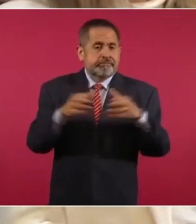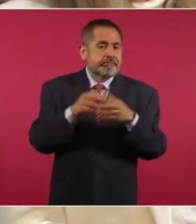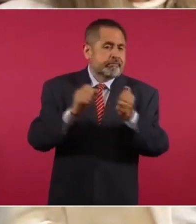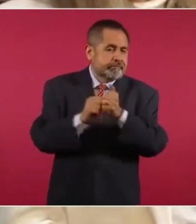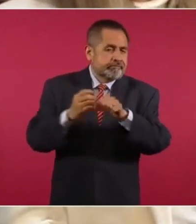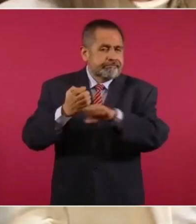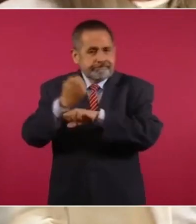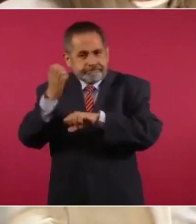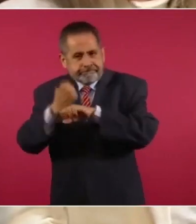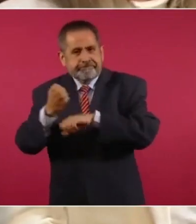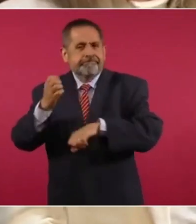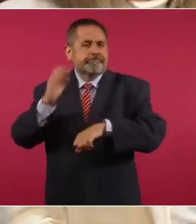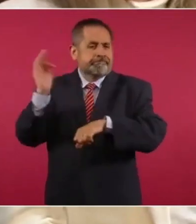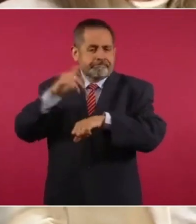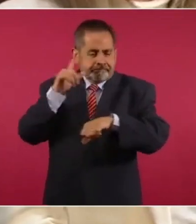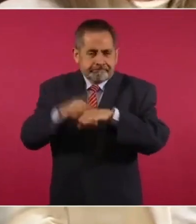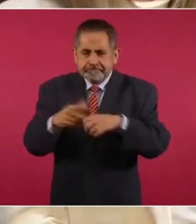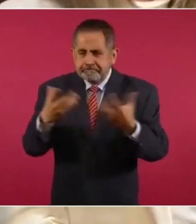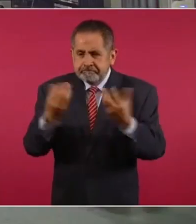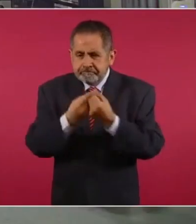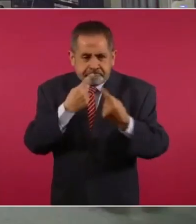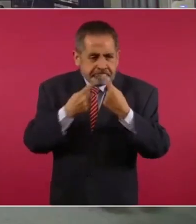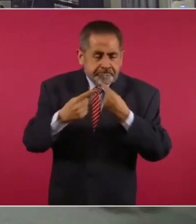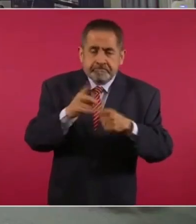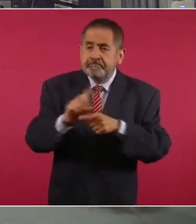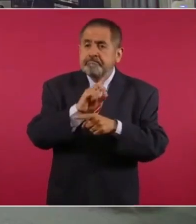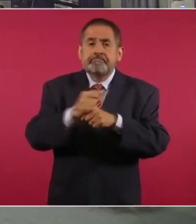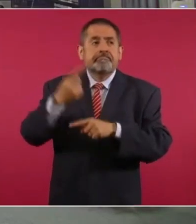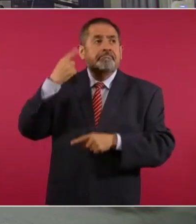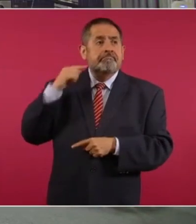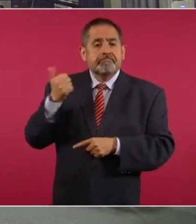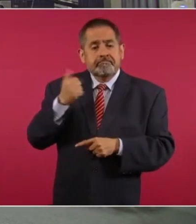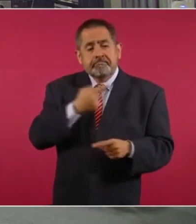como federales, sin recibir respuesta desde agosto,